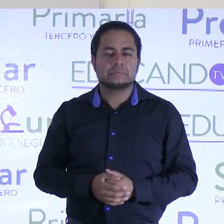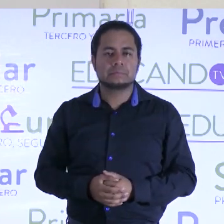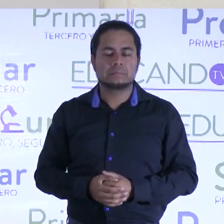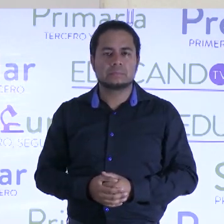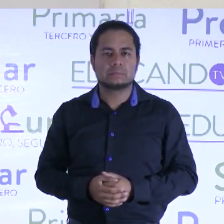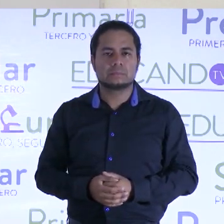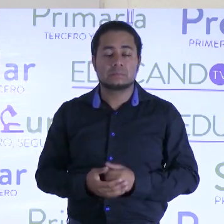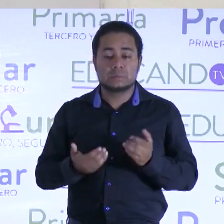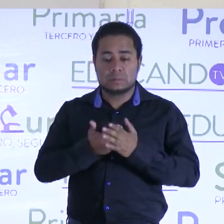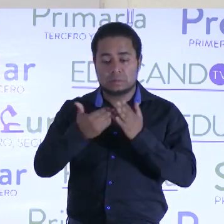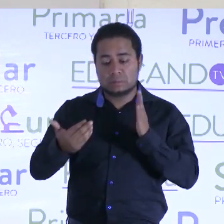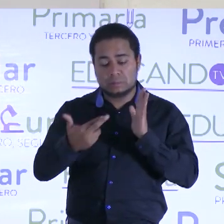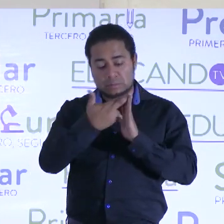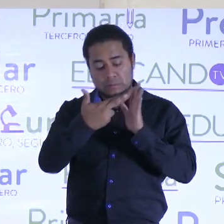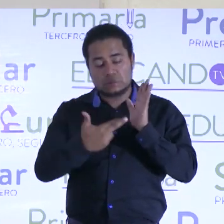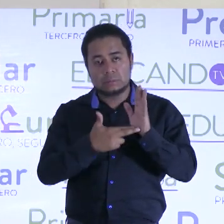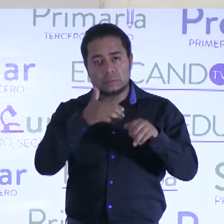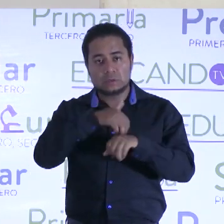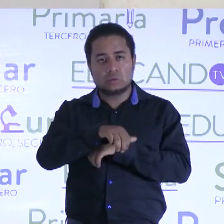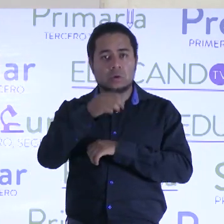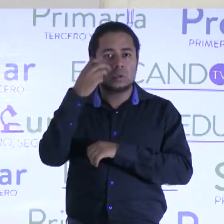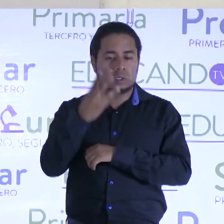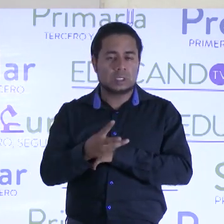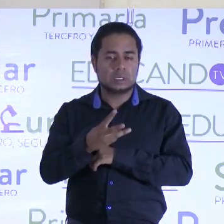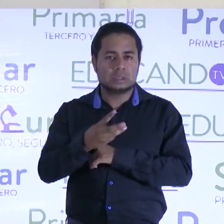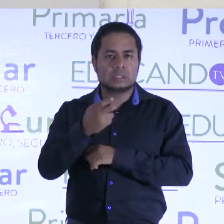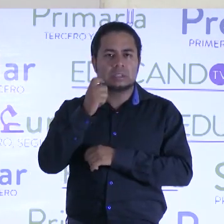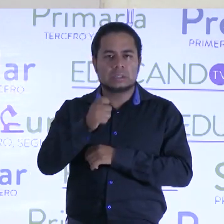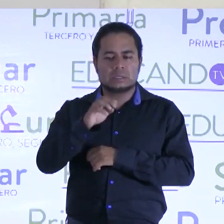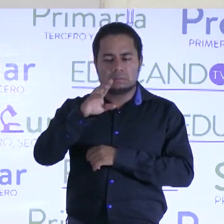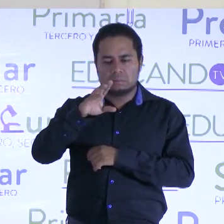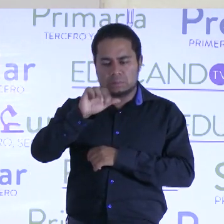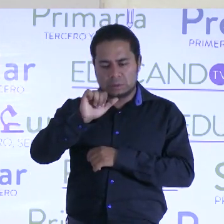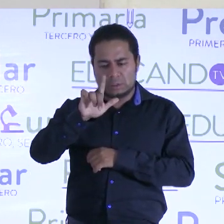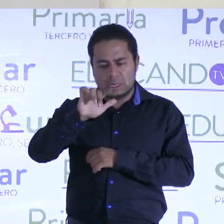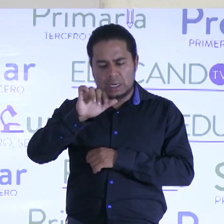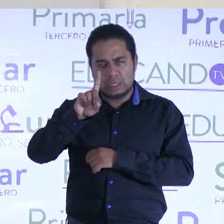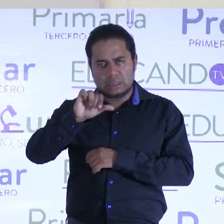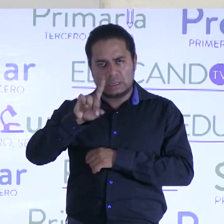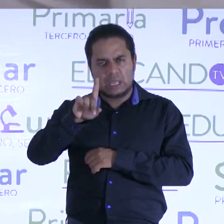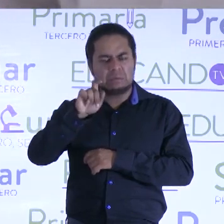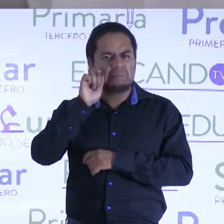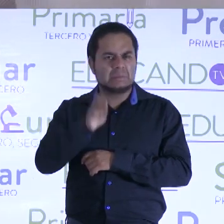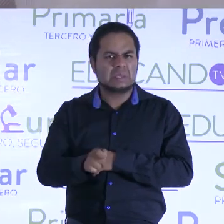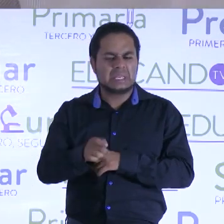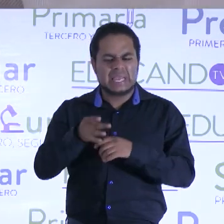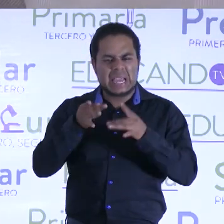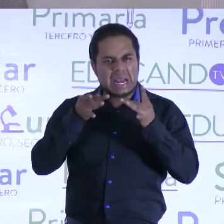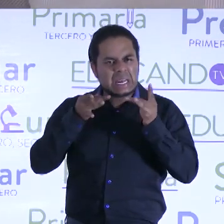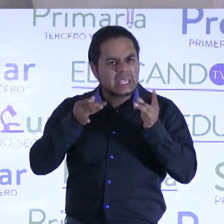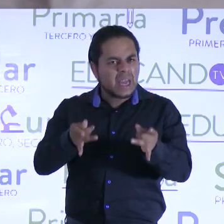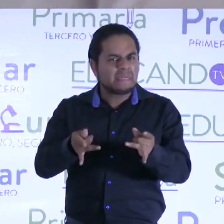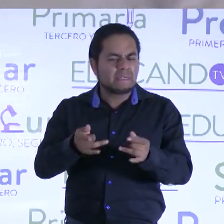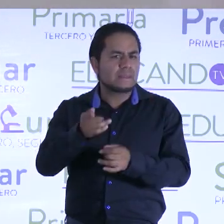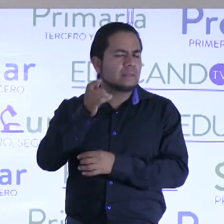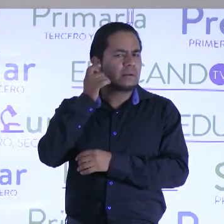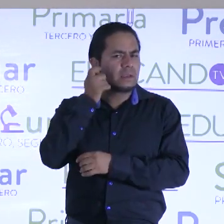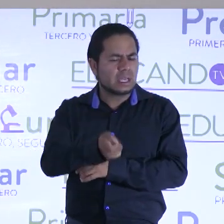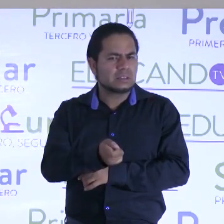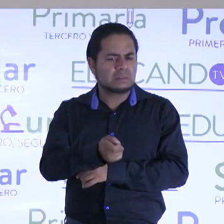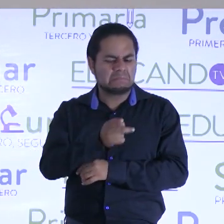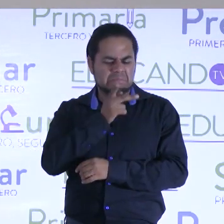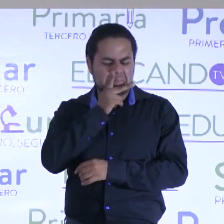que tú necesitas. La tercera regla es calidad. ¿A qué